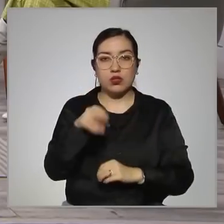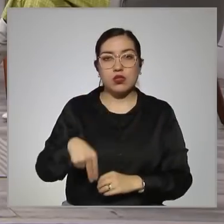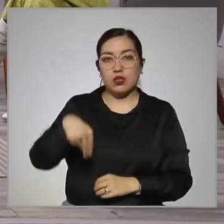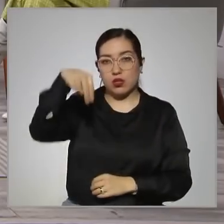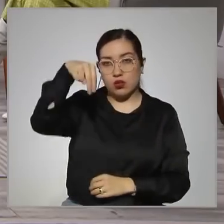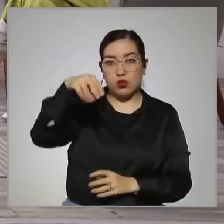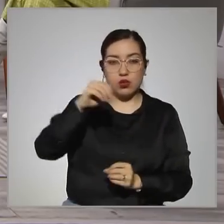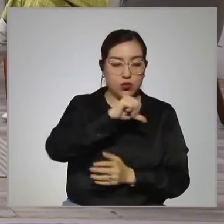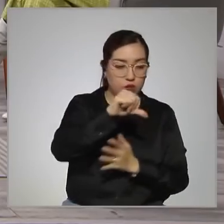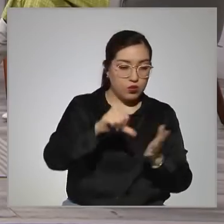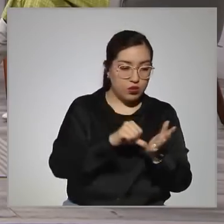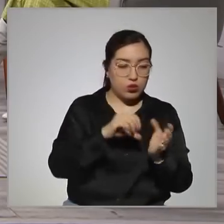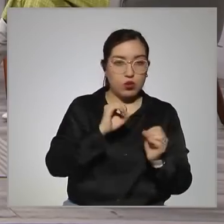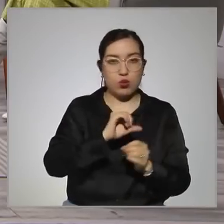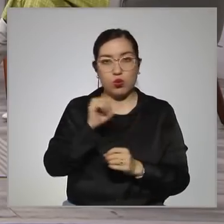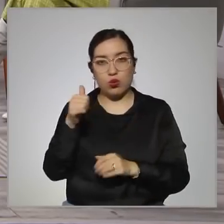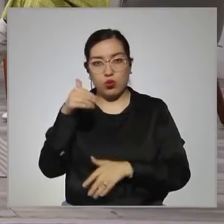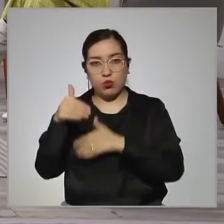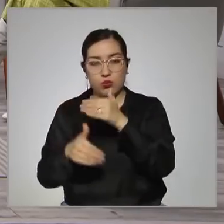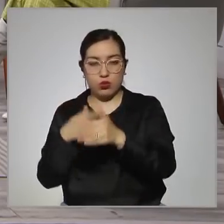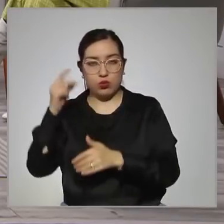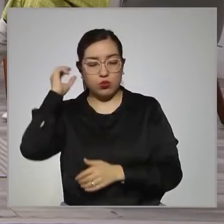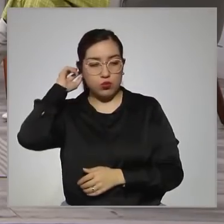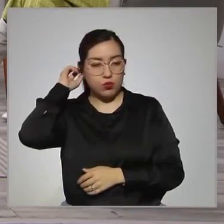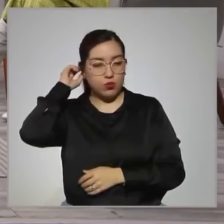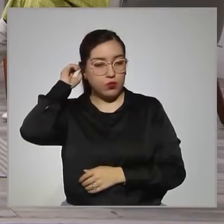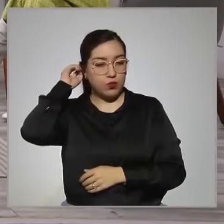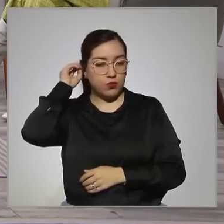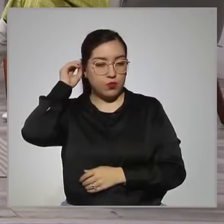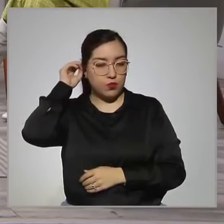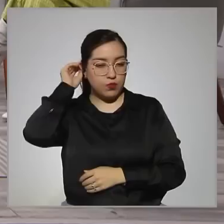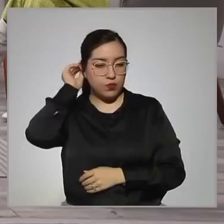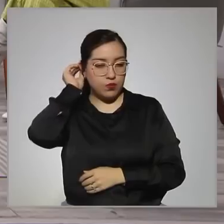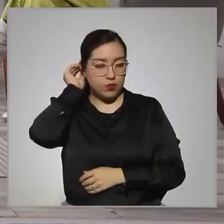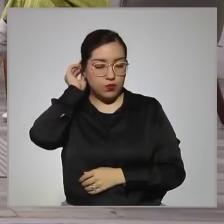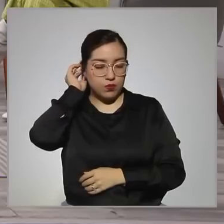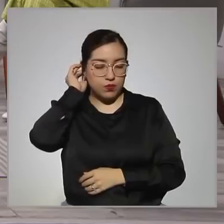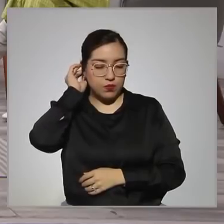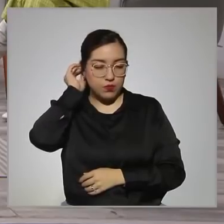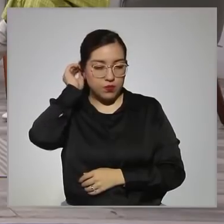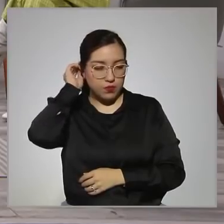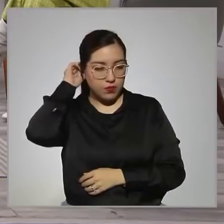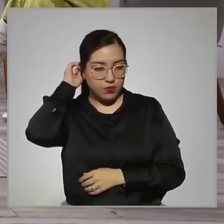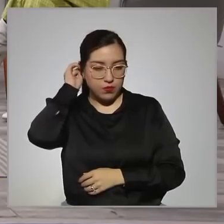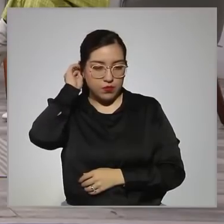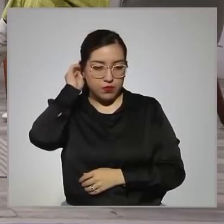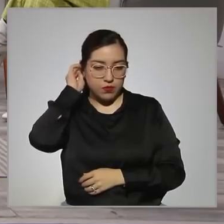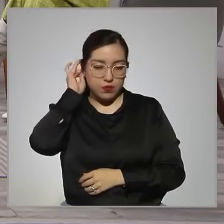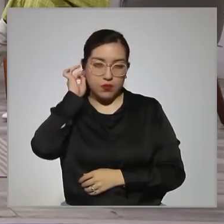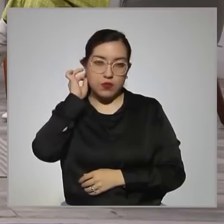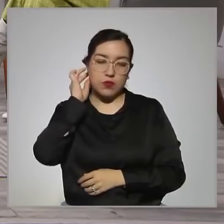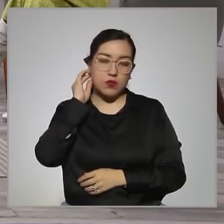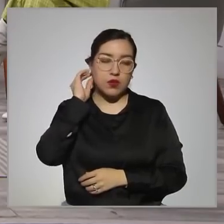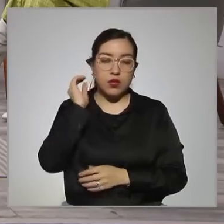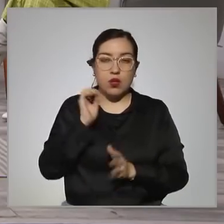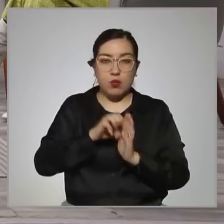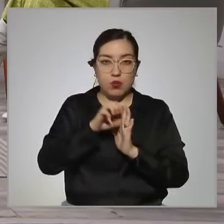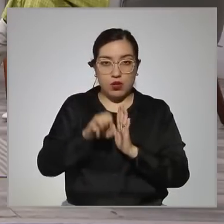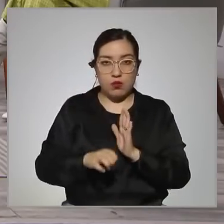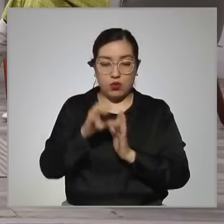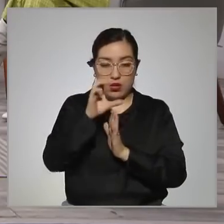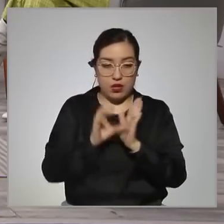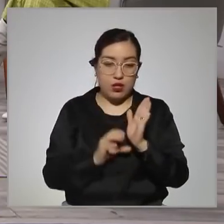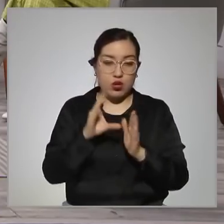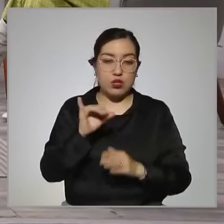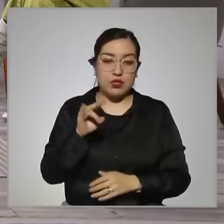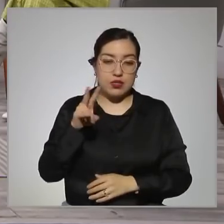ha marcado, ¿no? Por ejemplo, el calendario civil, pues aunque muchos pueblos no sigan quizá la